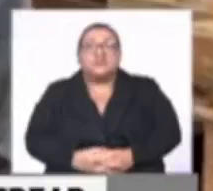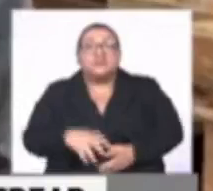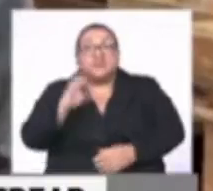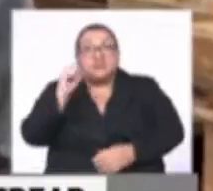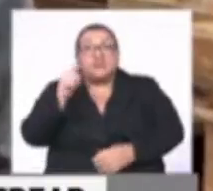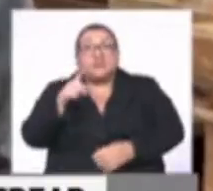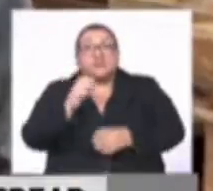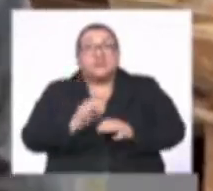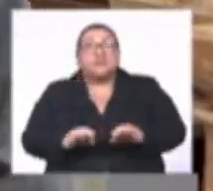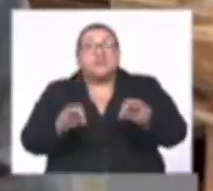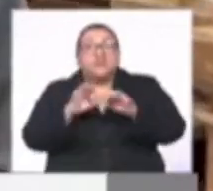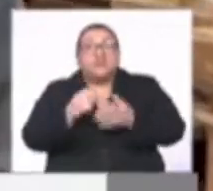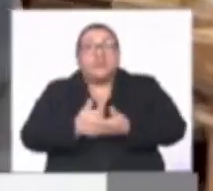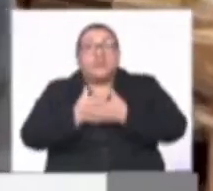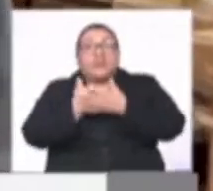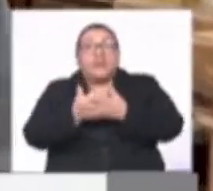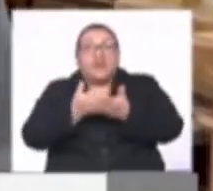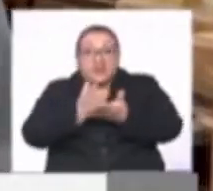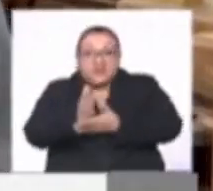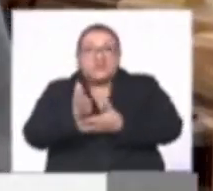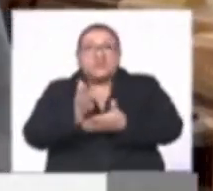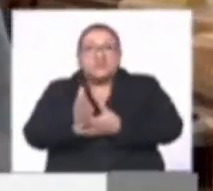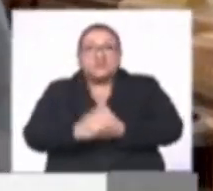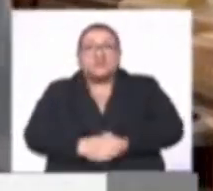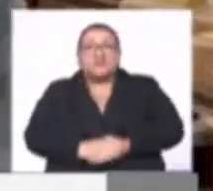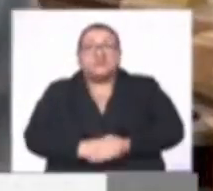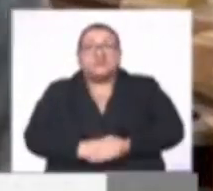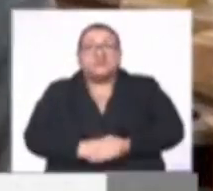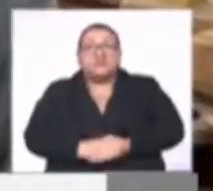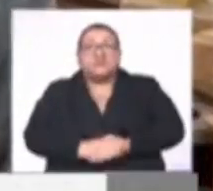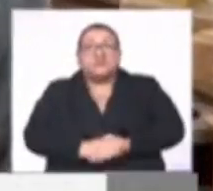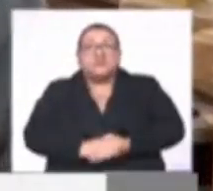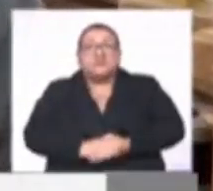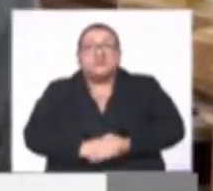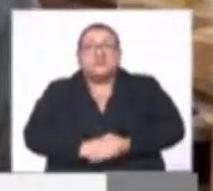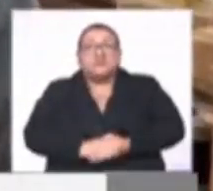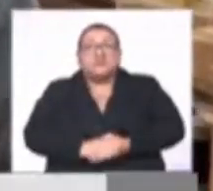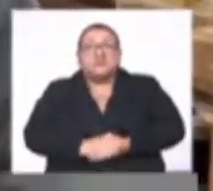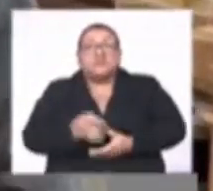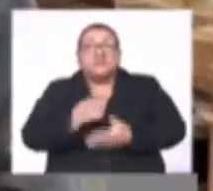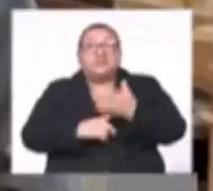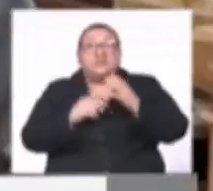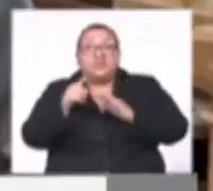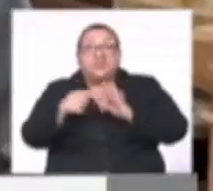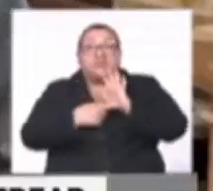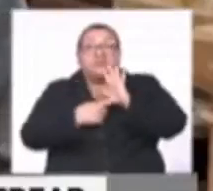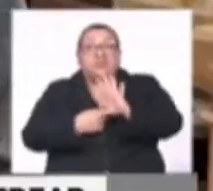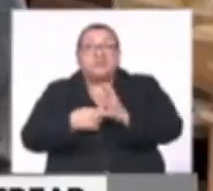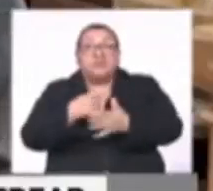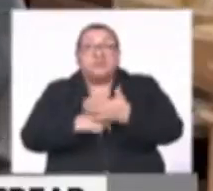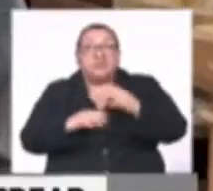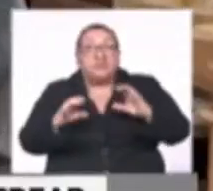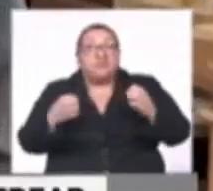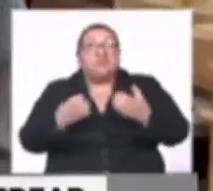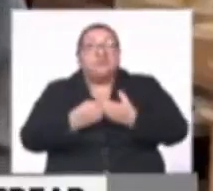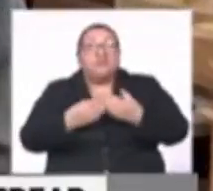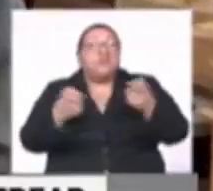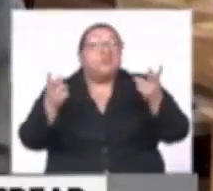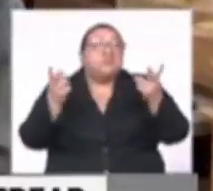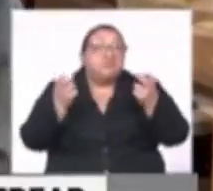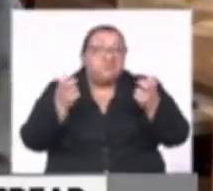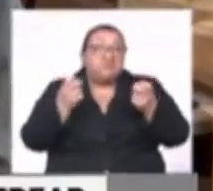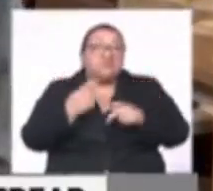institución siga en crecimiento y en fortalecimiento institucional, y esto demuestra que el Congreso de la República escucha